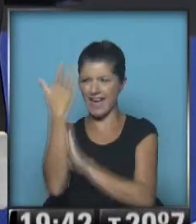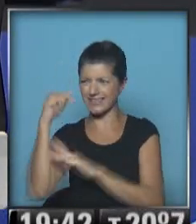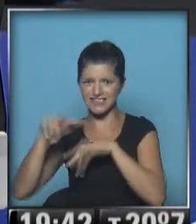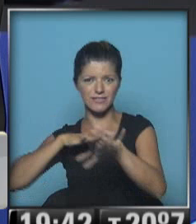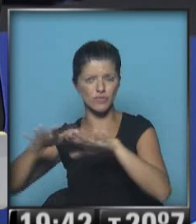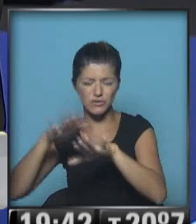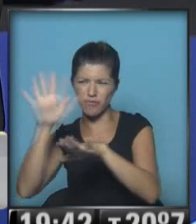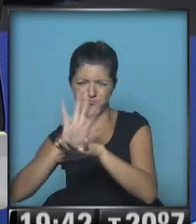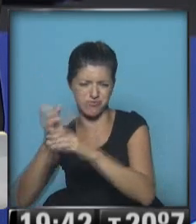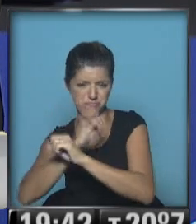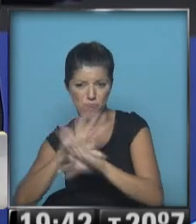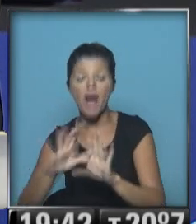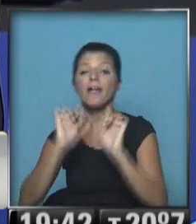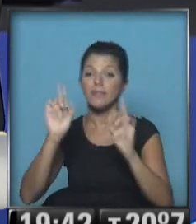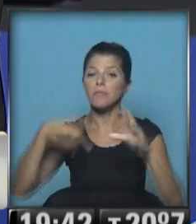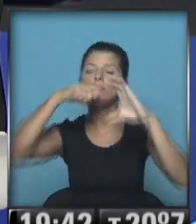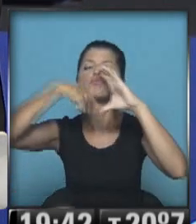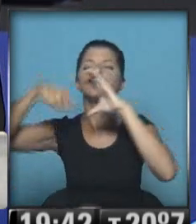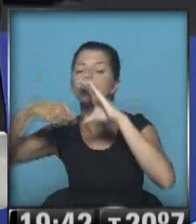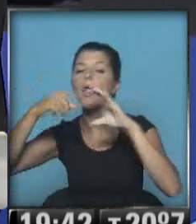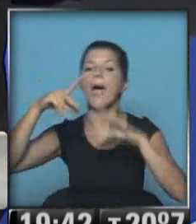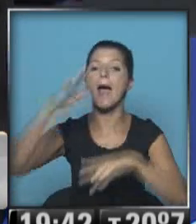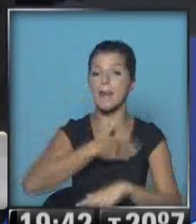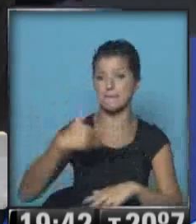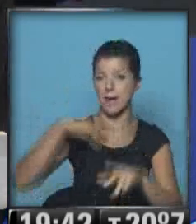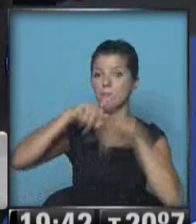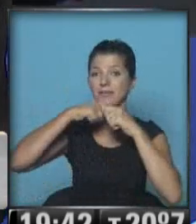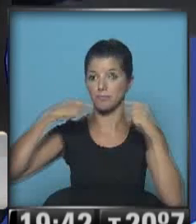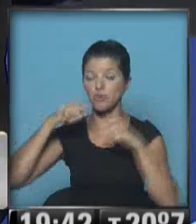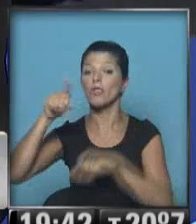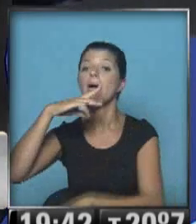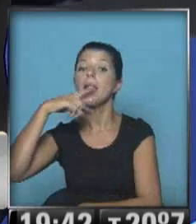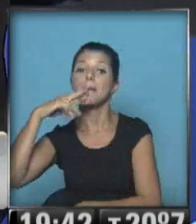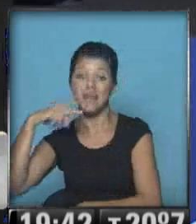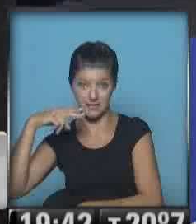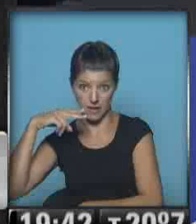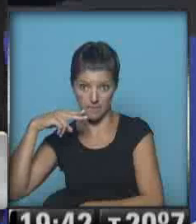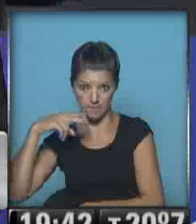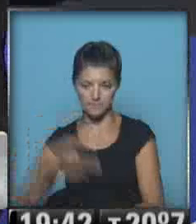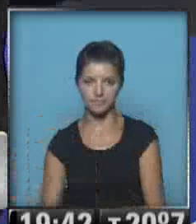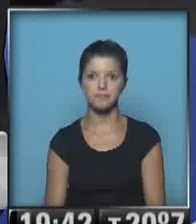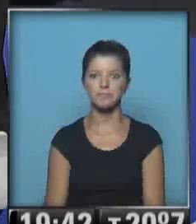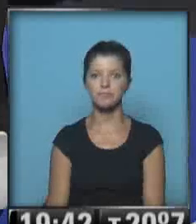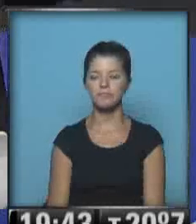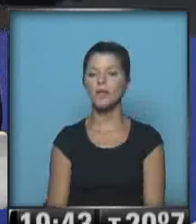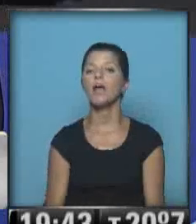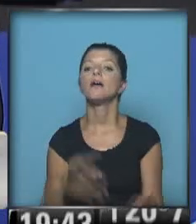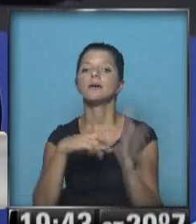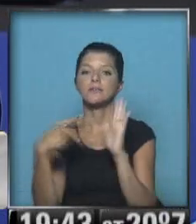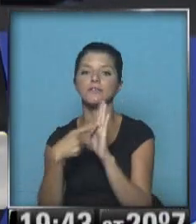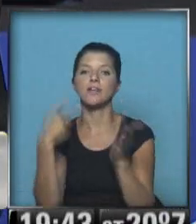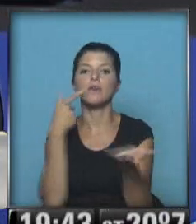incluso se llegó a firmar a las Madres de Plaza de Mayo de la plata es decir se les se les armaba una